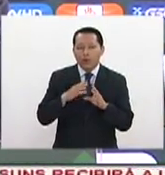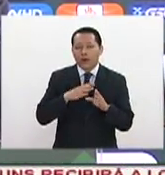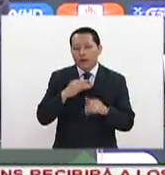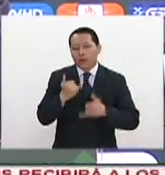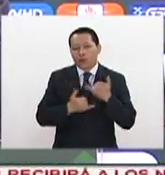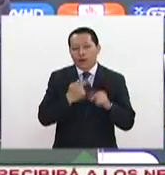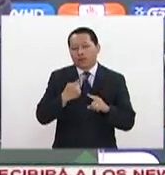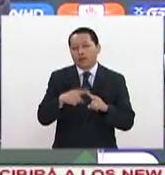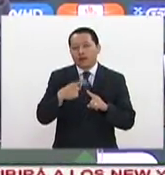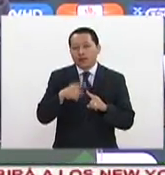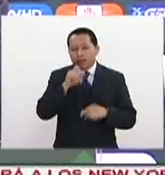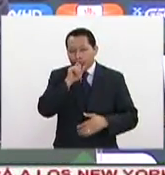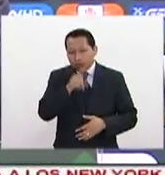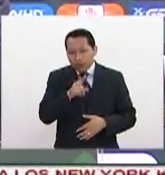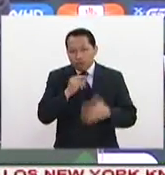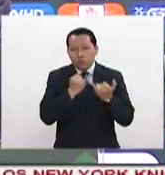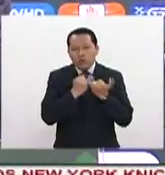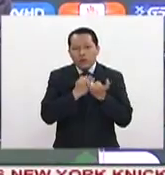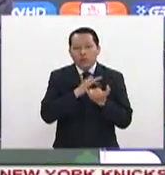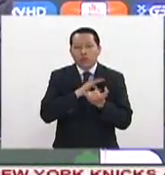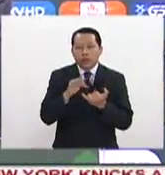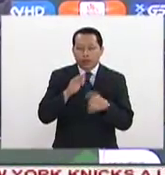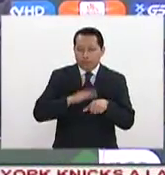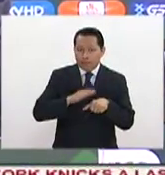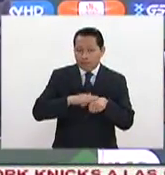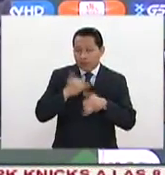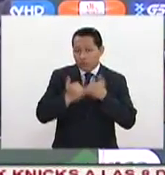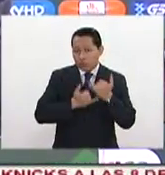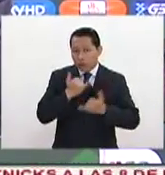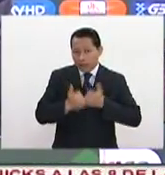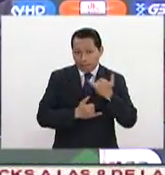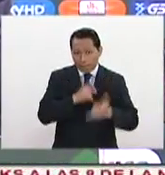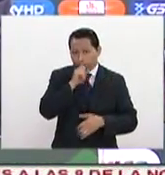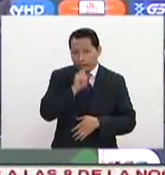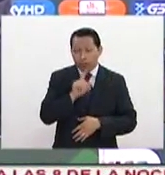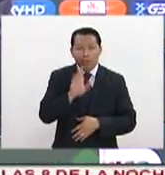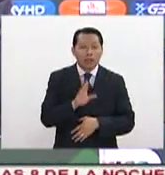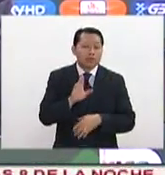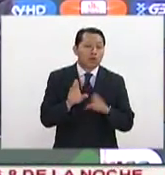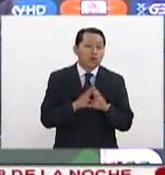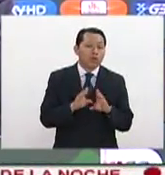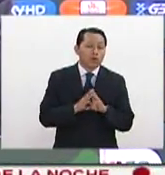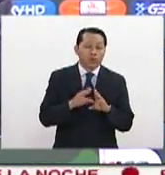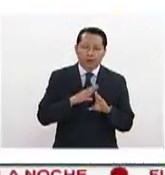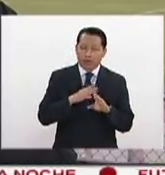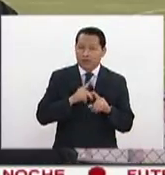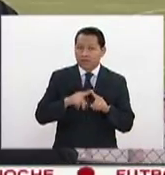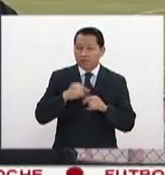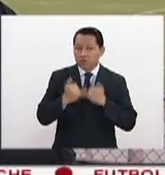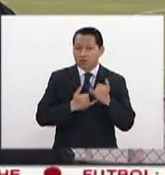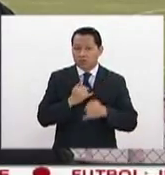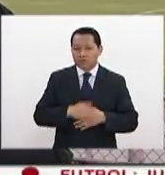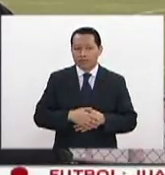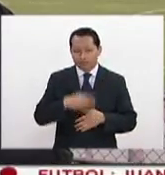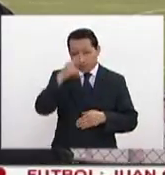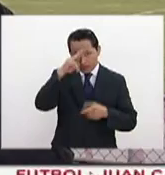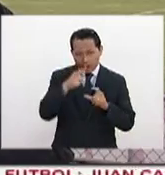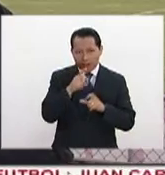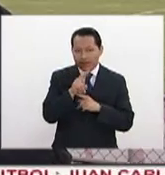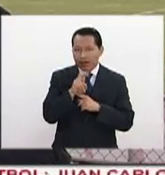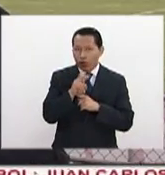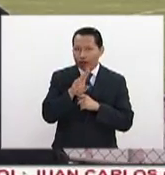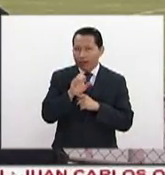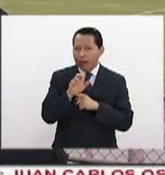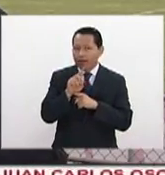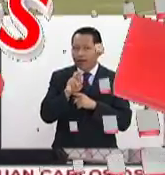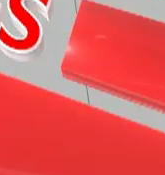pelota, elaboran mucho el juego y me parece que tiene jugadores determinantes. Para México al Día,